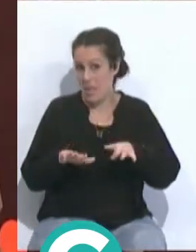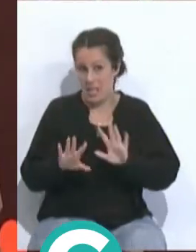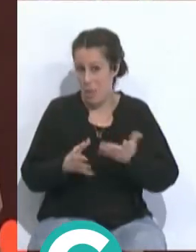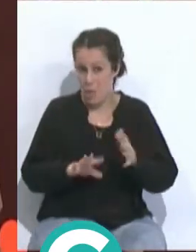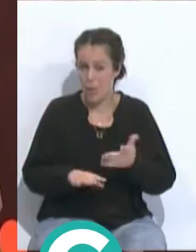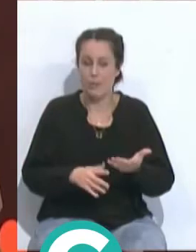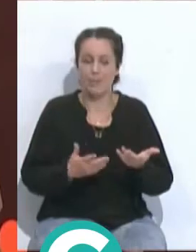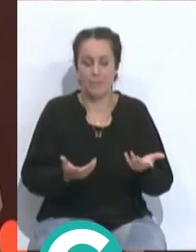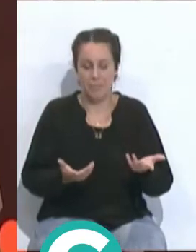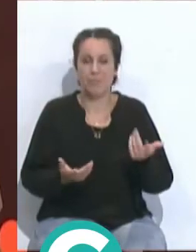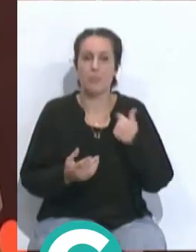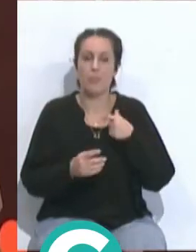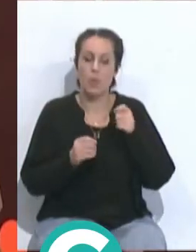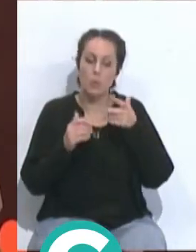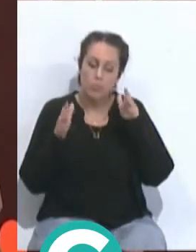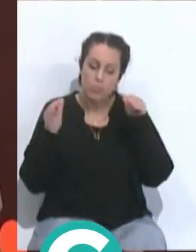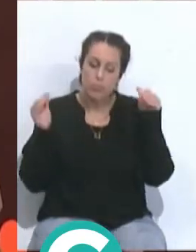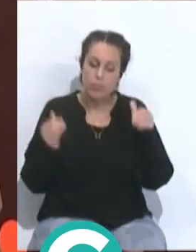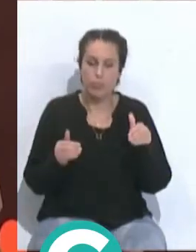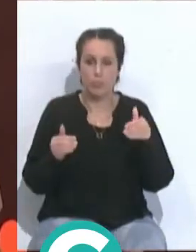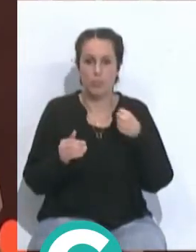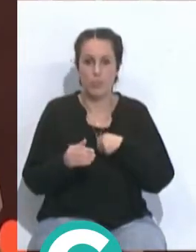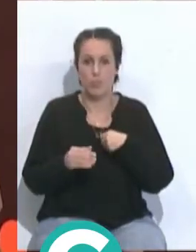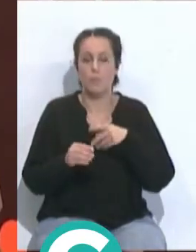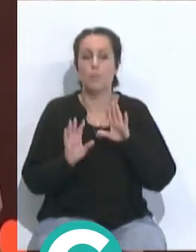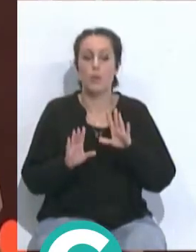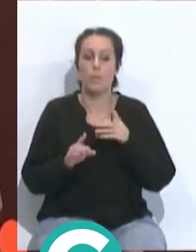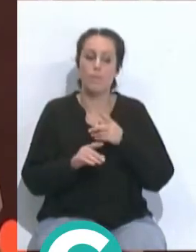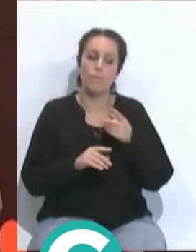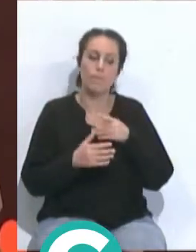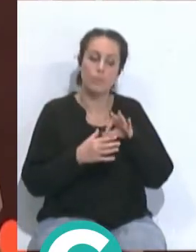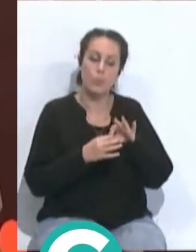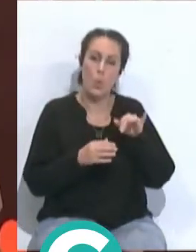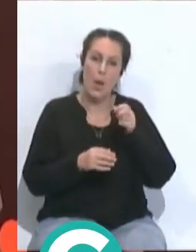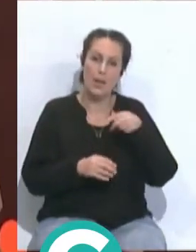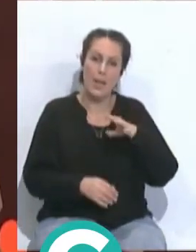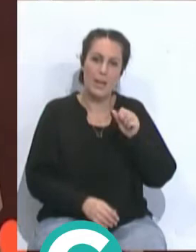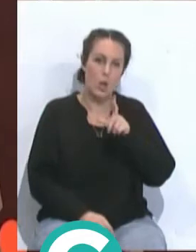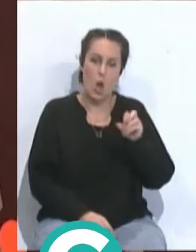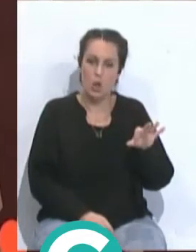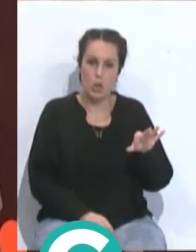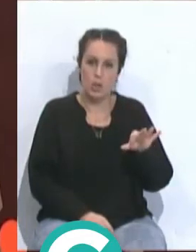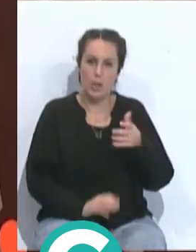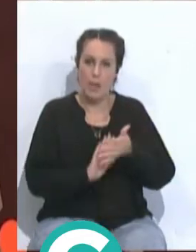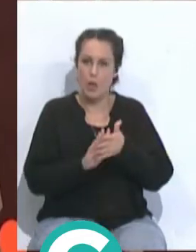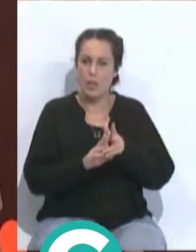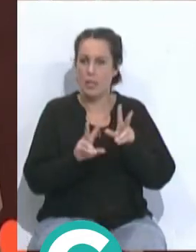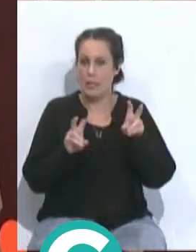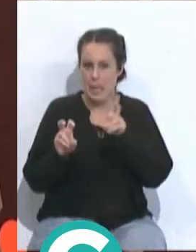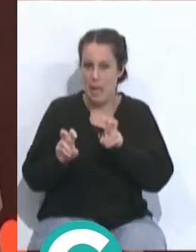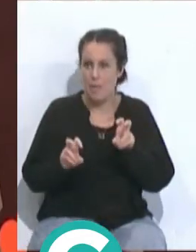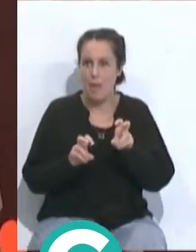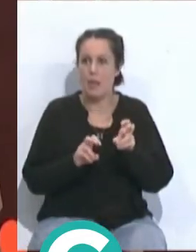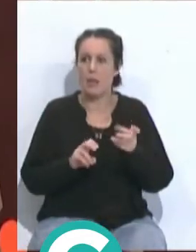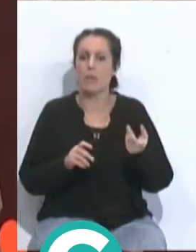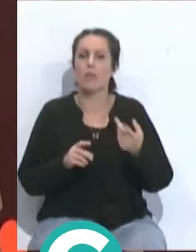acaso, ¿no? Entonces, bueno, pues poner el foco y el acento sobre eso. Pero ciñéndonos de nuevo a Juan Carlos, Cristina, hemos hablado de los temas, me hablabas de las